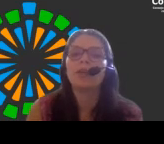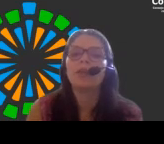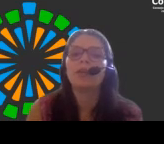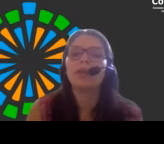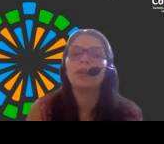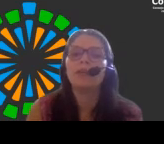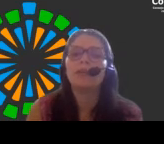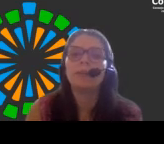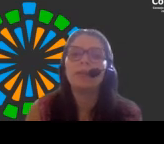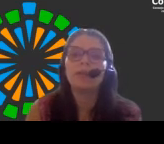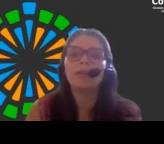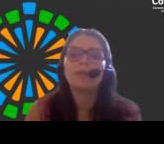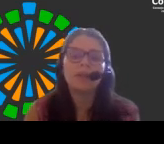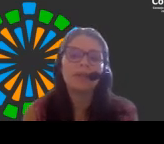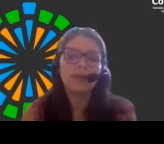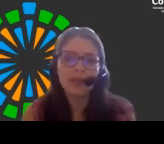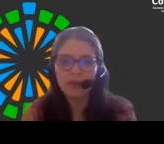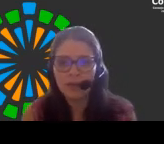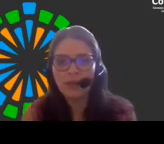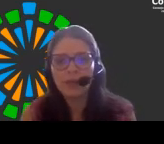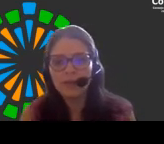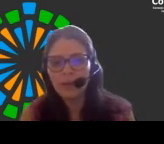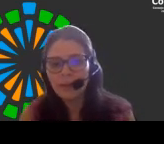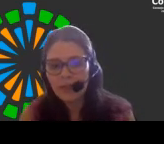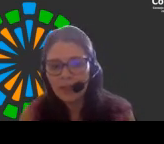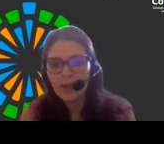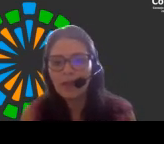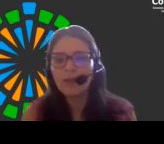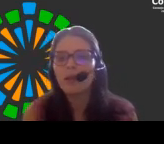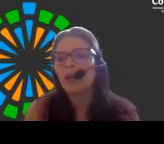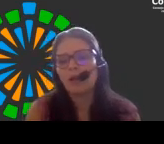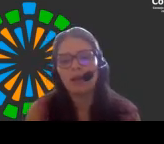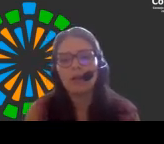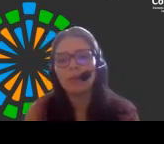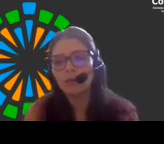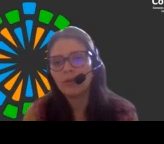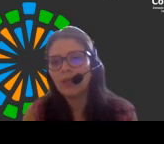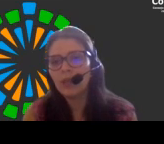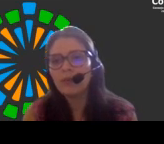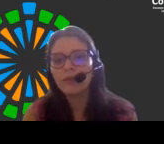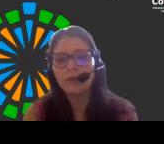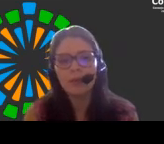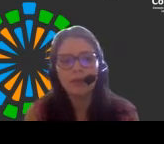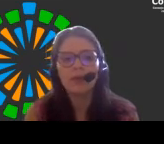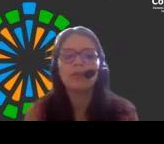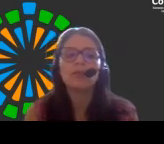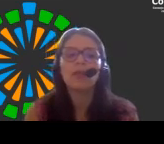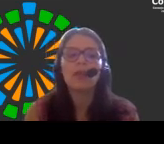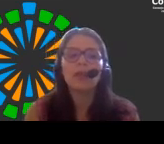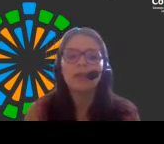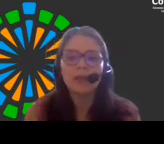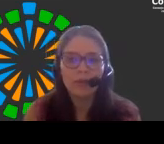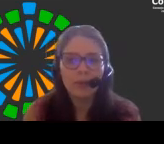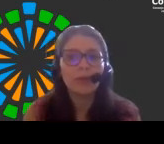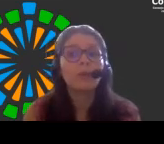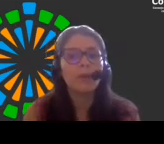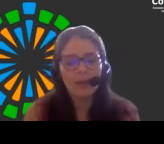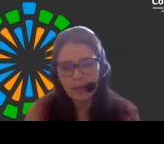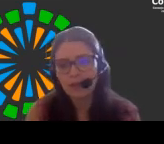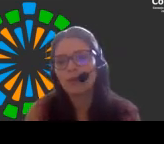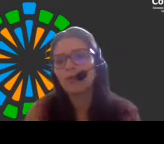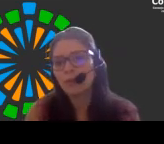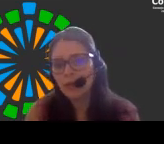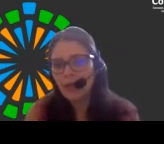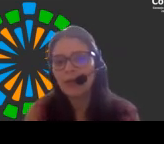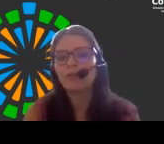buscar el servicio de certificación de la discapacidad ahí hay número de teléfono correos y si no me